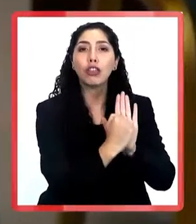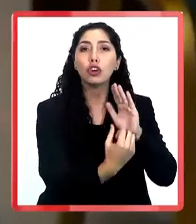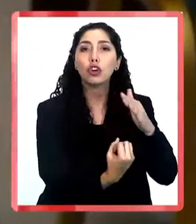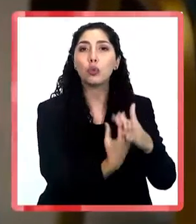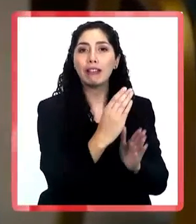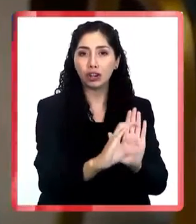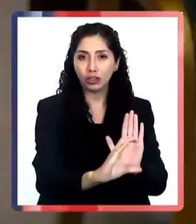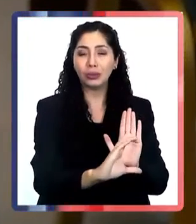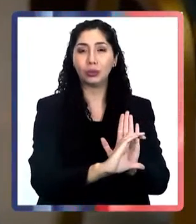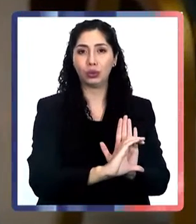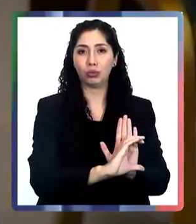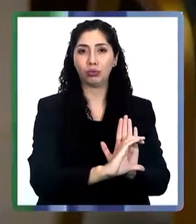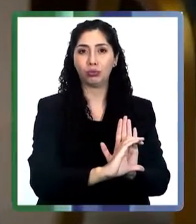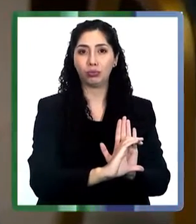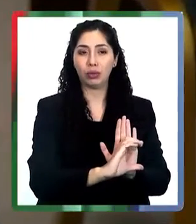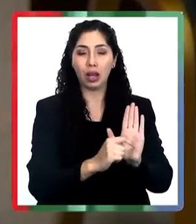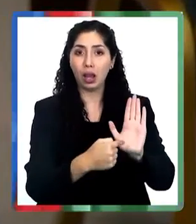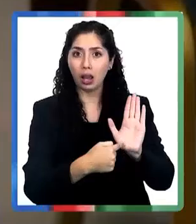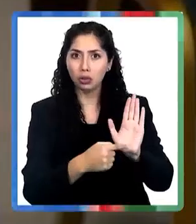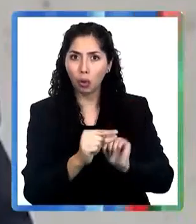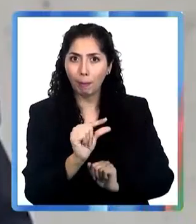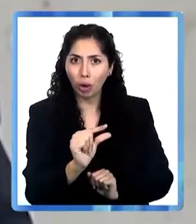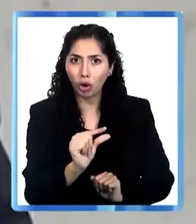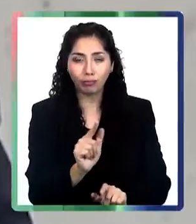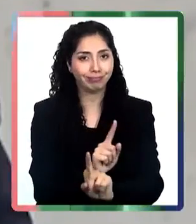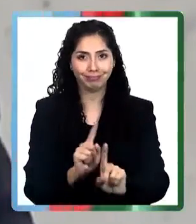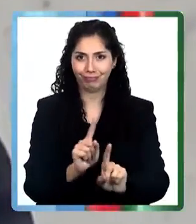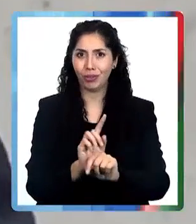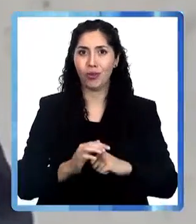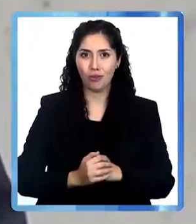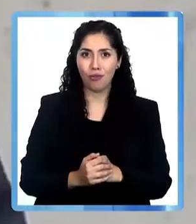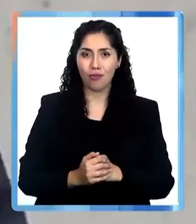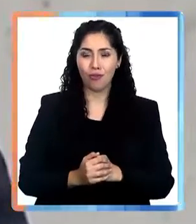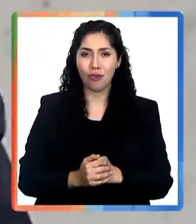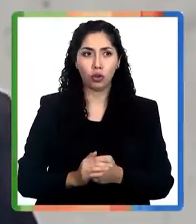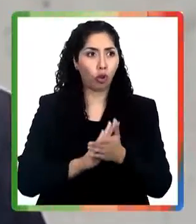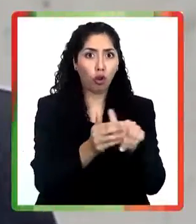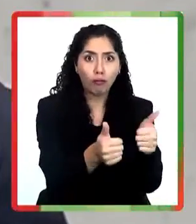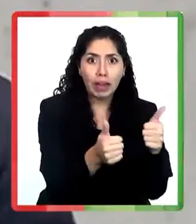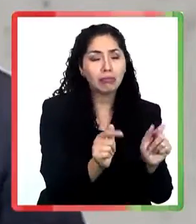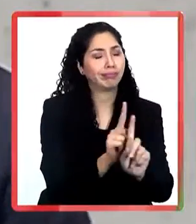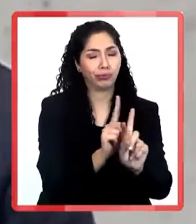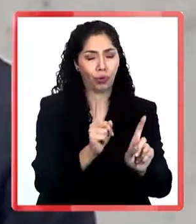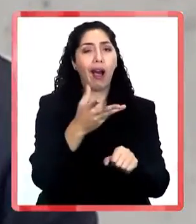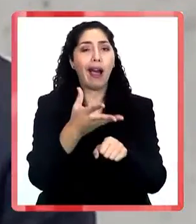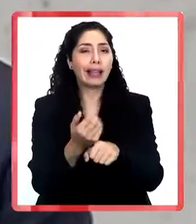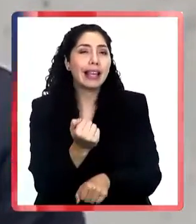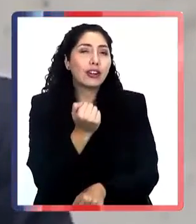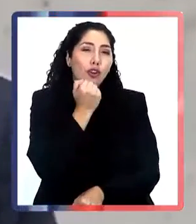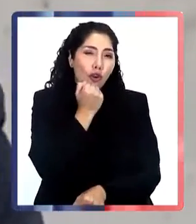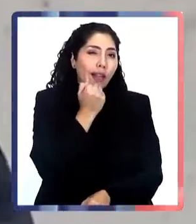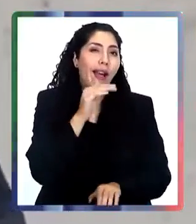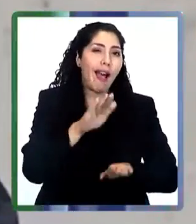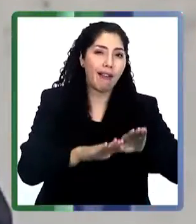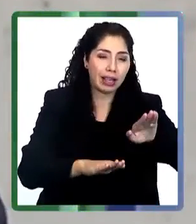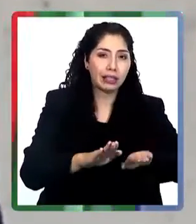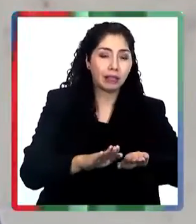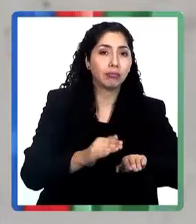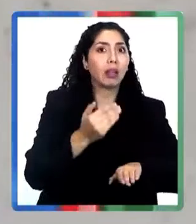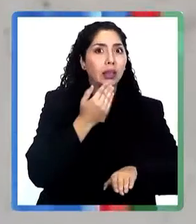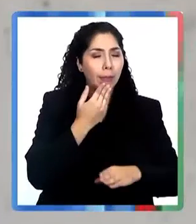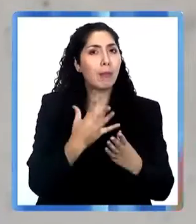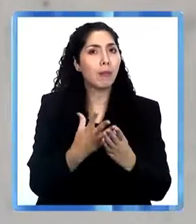constitución quiero decir que no es poco había otro piezas han habido errores y también